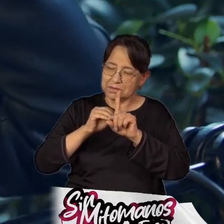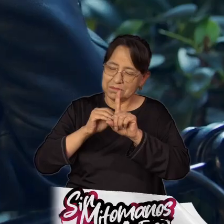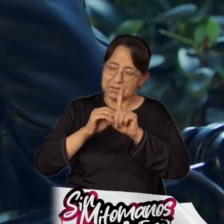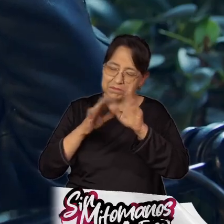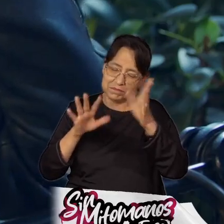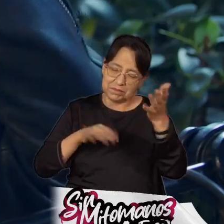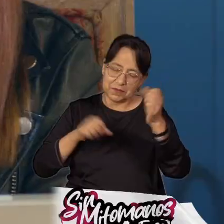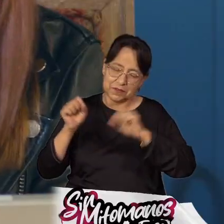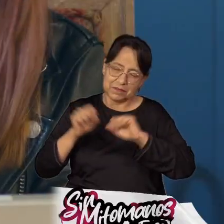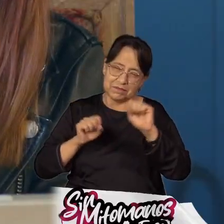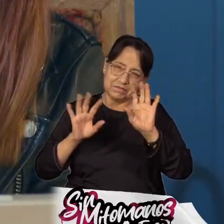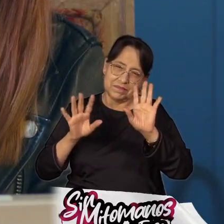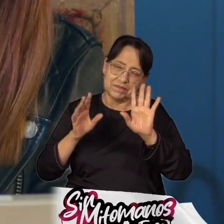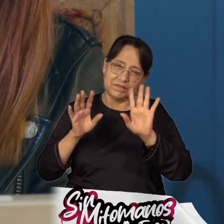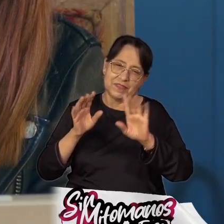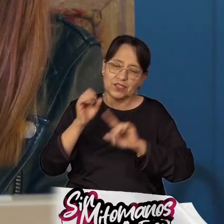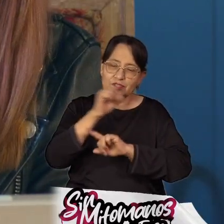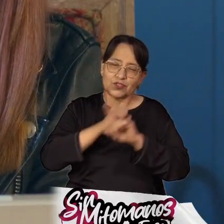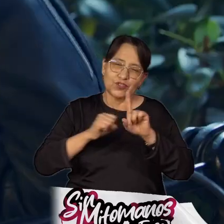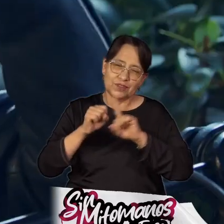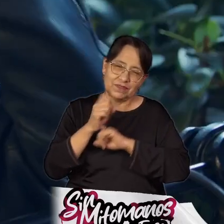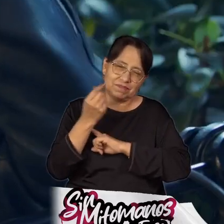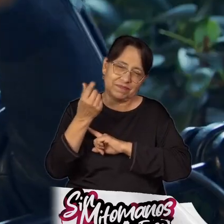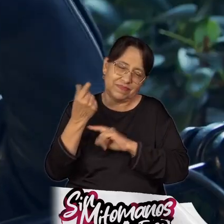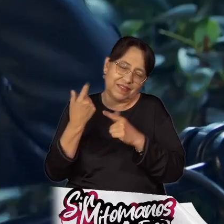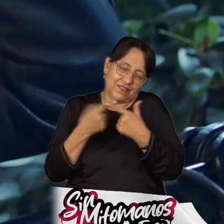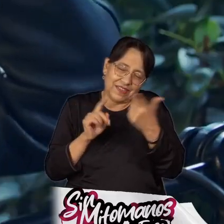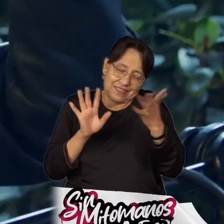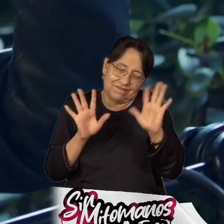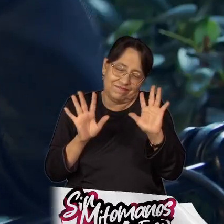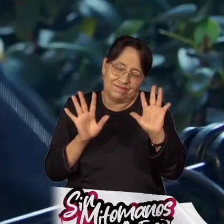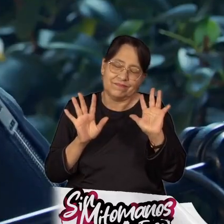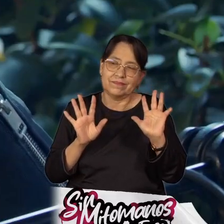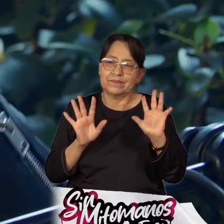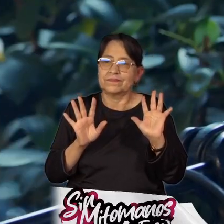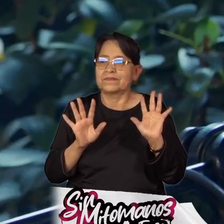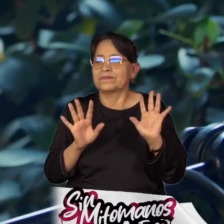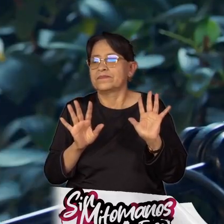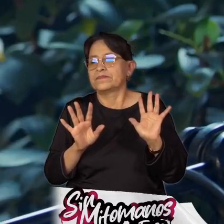nivel social, económico, esa es la palabra, nivel socioeconómico diferente.